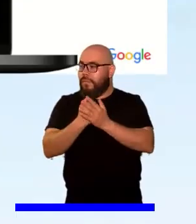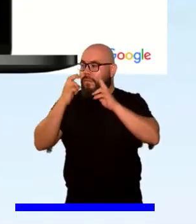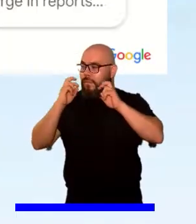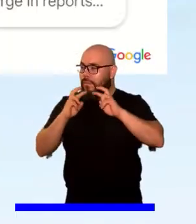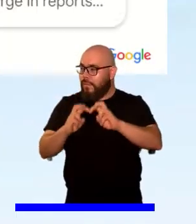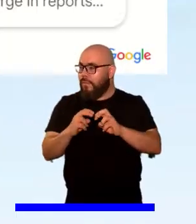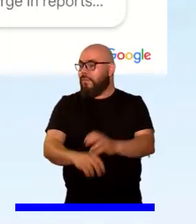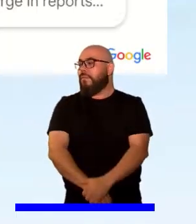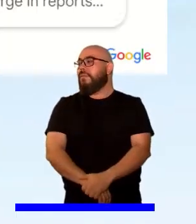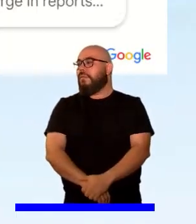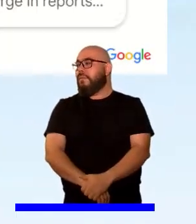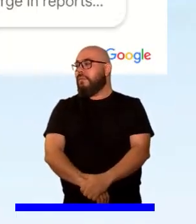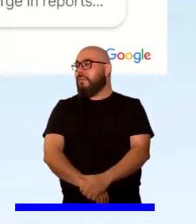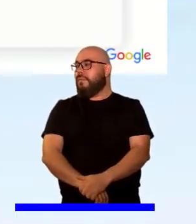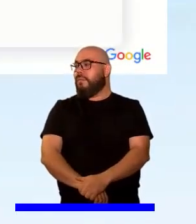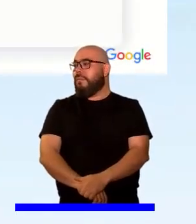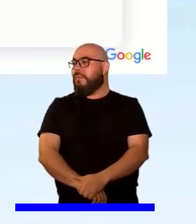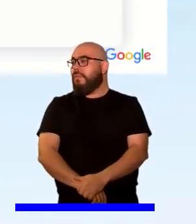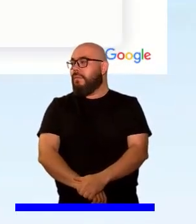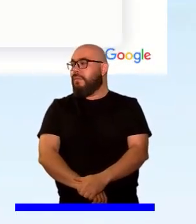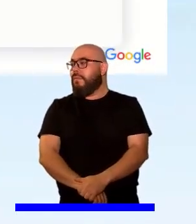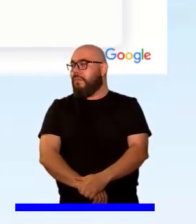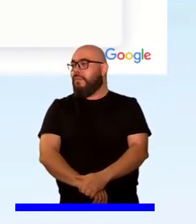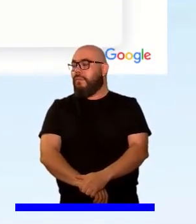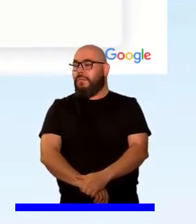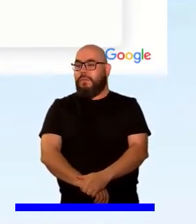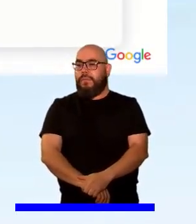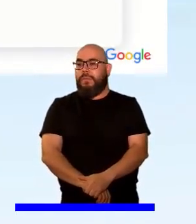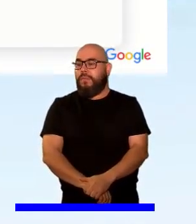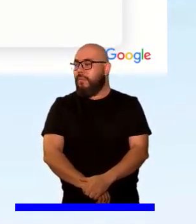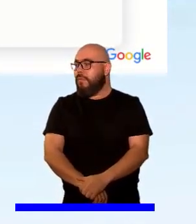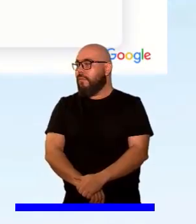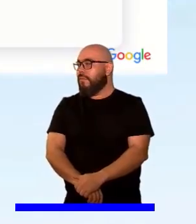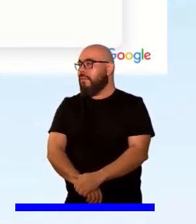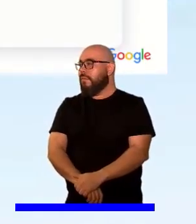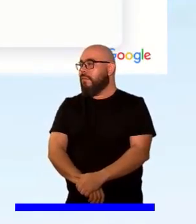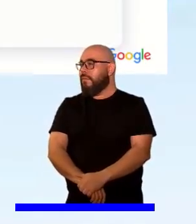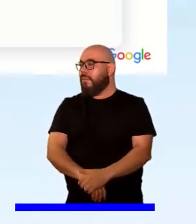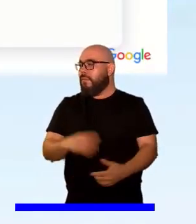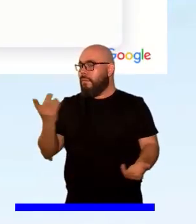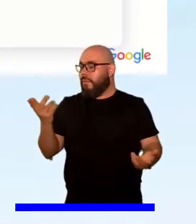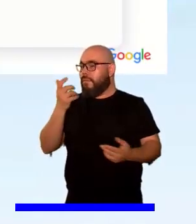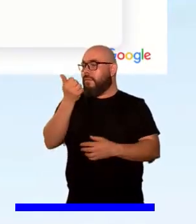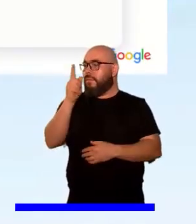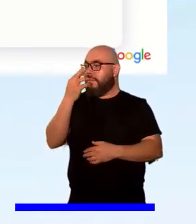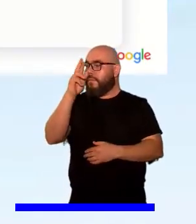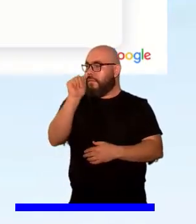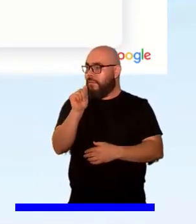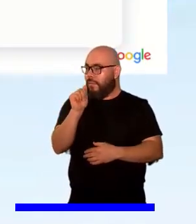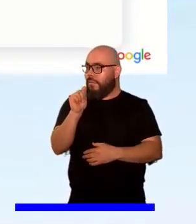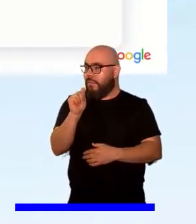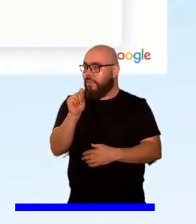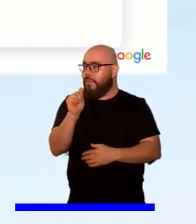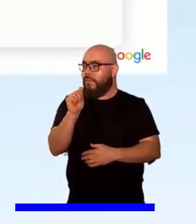investigación. Pero a lo que voy con los agentes sin código es que ya podemos hacer ciertas cosas como esta, que es Astra. Entonces, ¿de qué trata